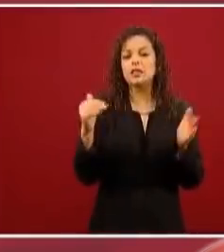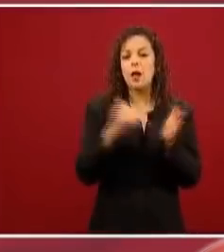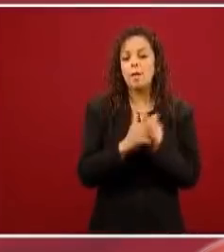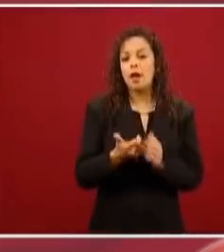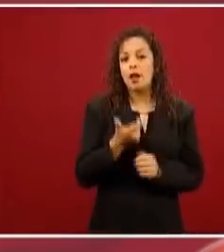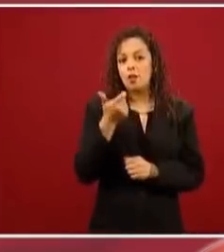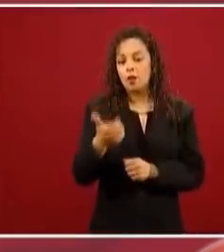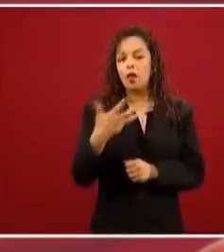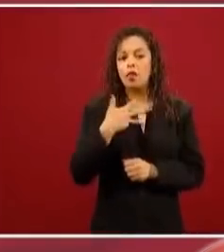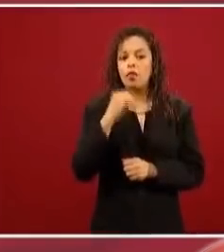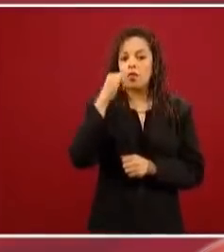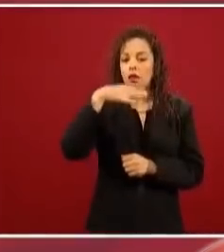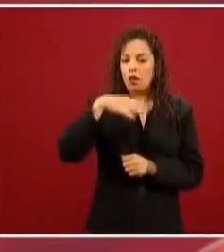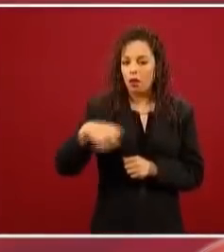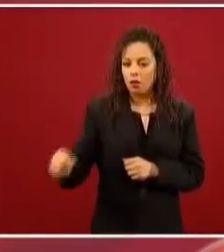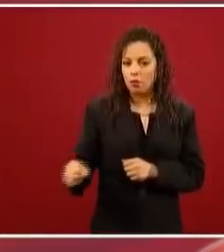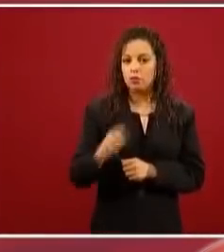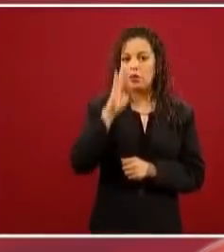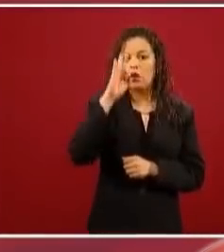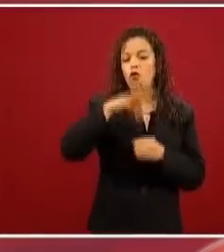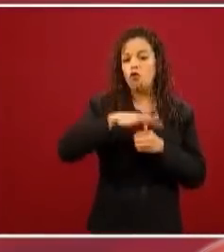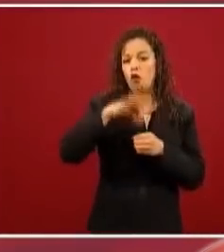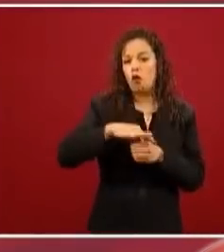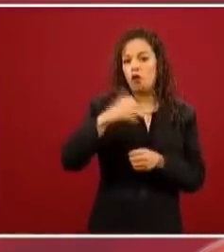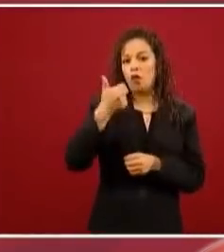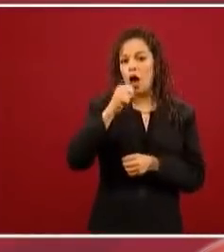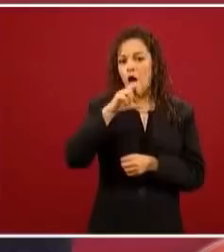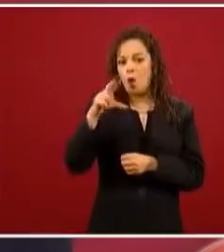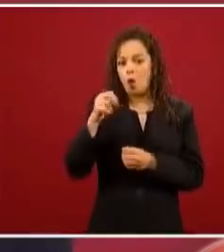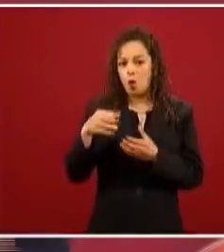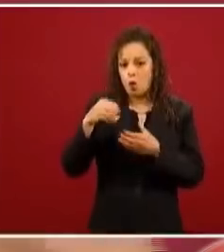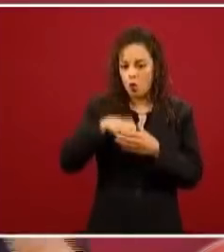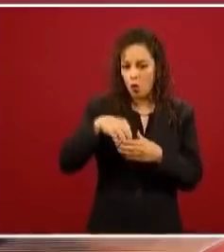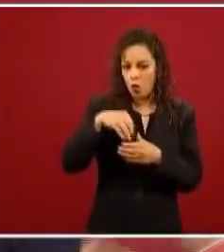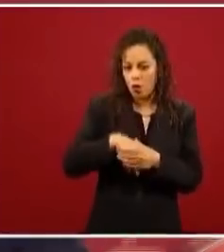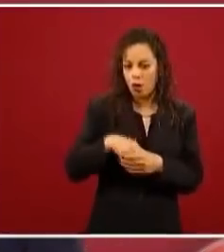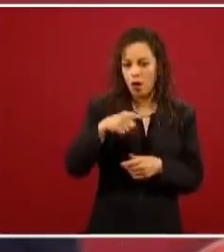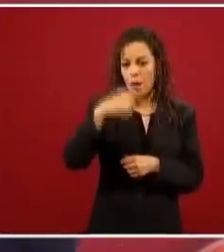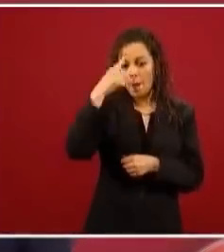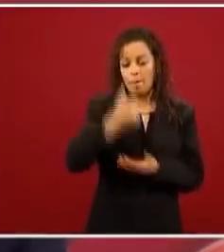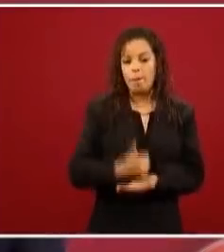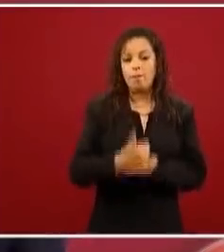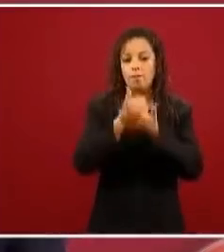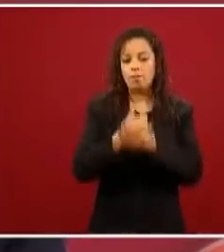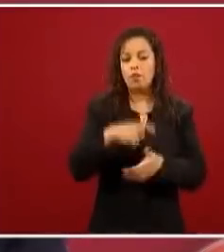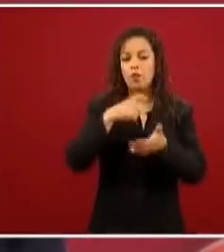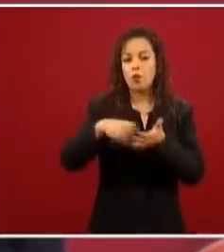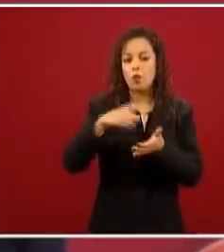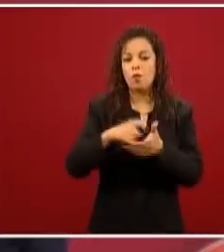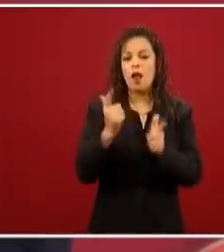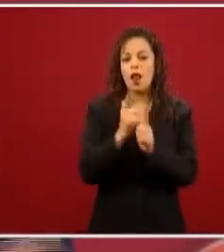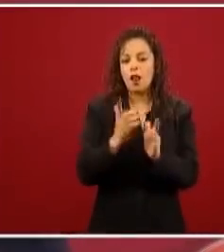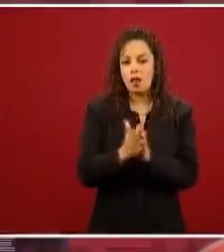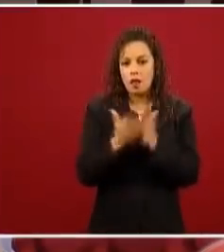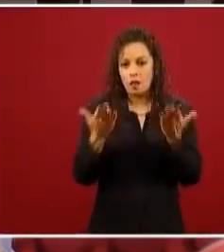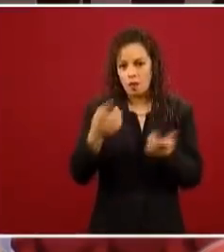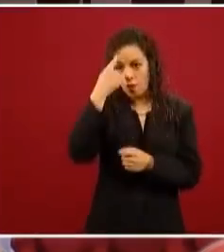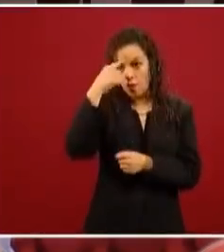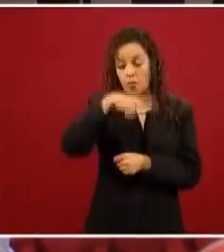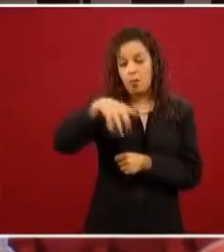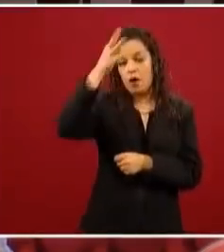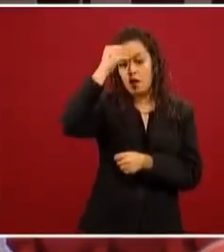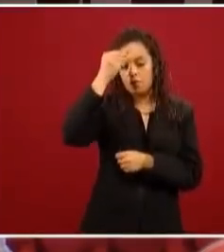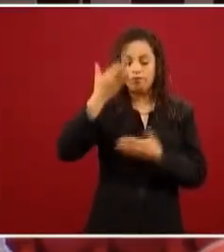seguridad social, un fondo de ahorro, prima vacacional, ayuda para renta, ayuda para libros, para su propia preparación, para otro tipo de